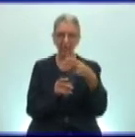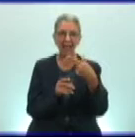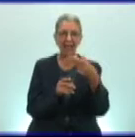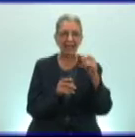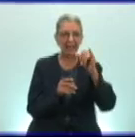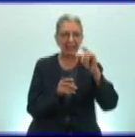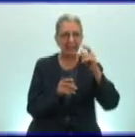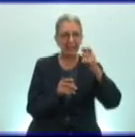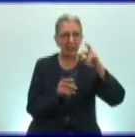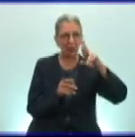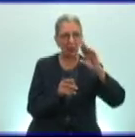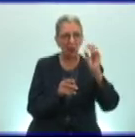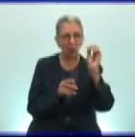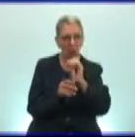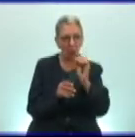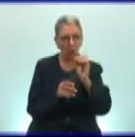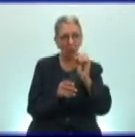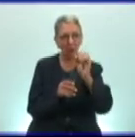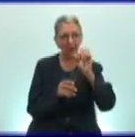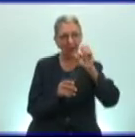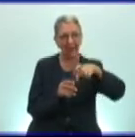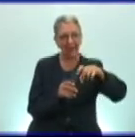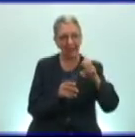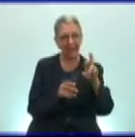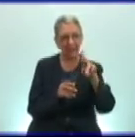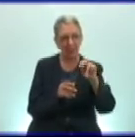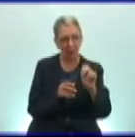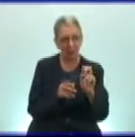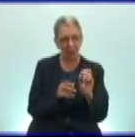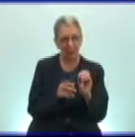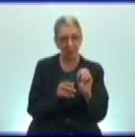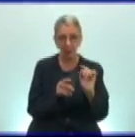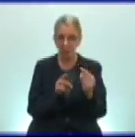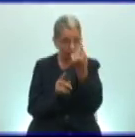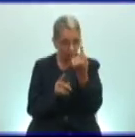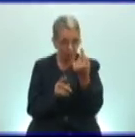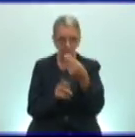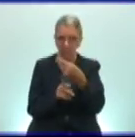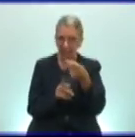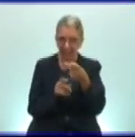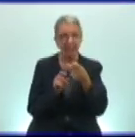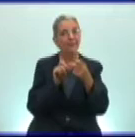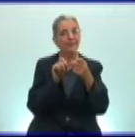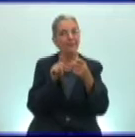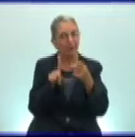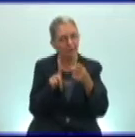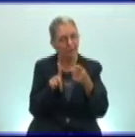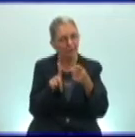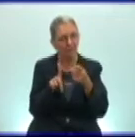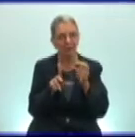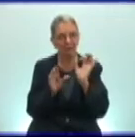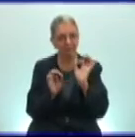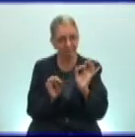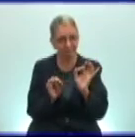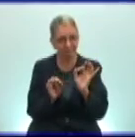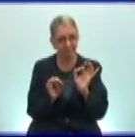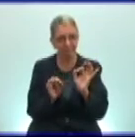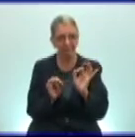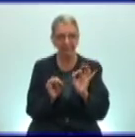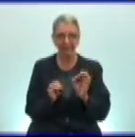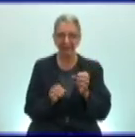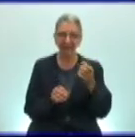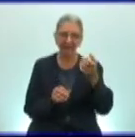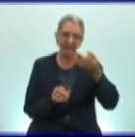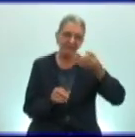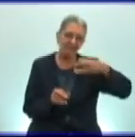hidrógeno, elemento químico que ustedes han oído hablar bastante de él, que se representa con una H mayúscula.